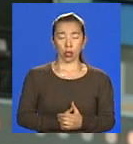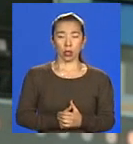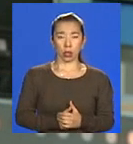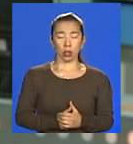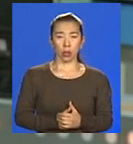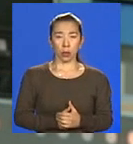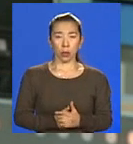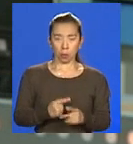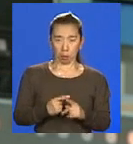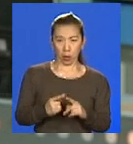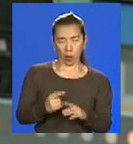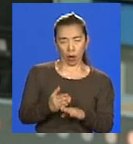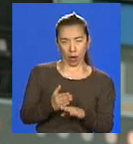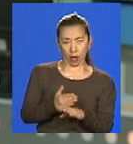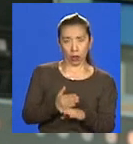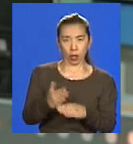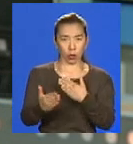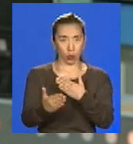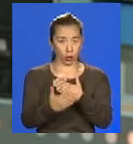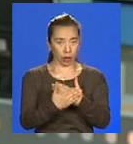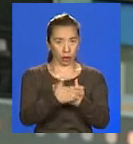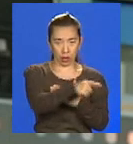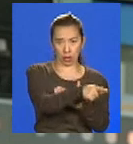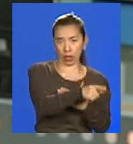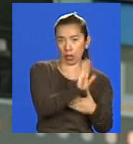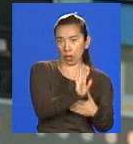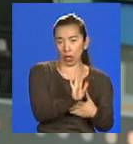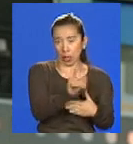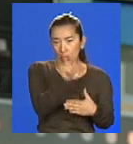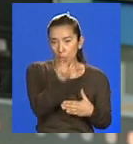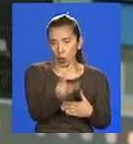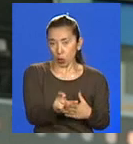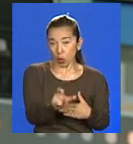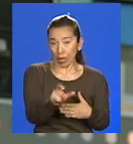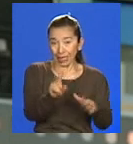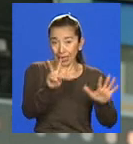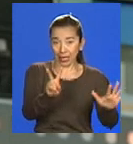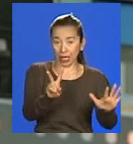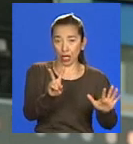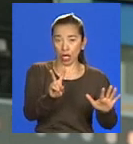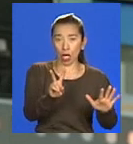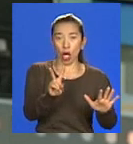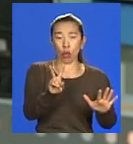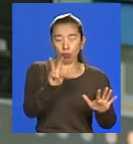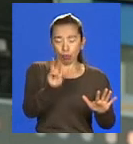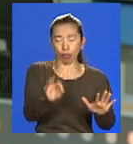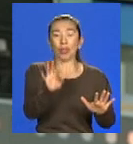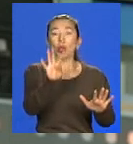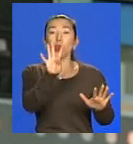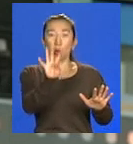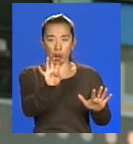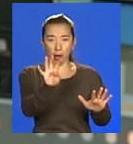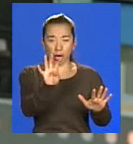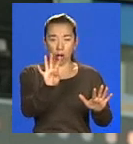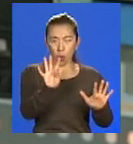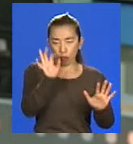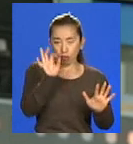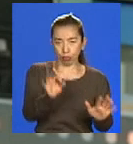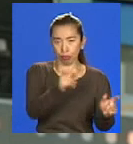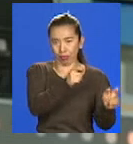unos minutos entonces nos dio la administración distrital, ya no son 7 personas, sino fueron 9 las personas trasladadas